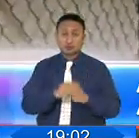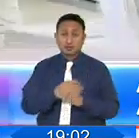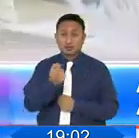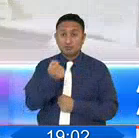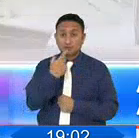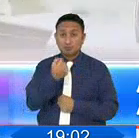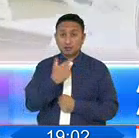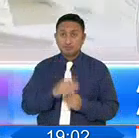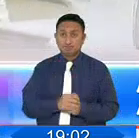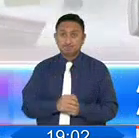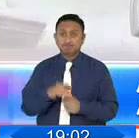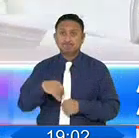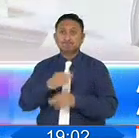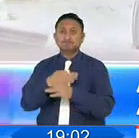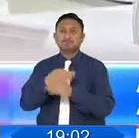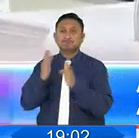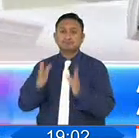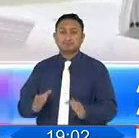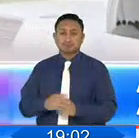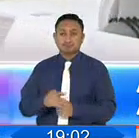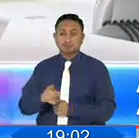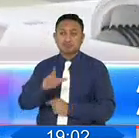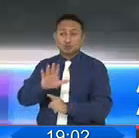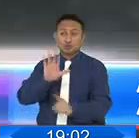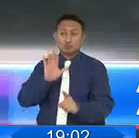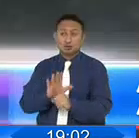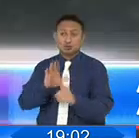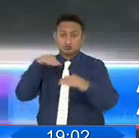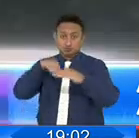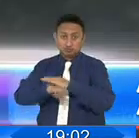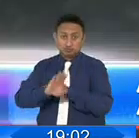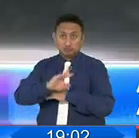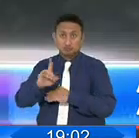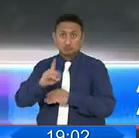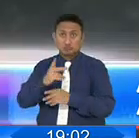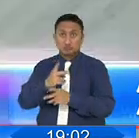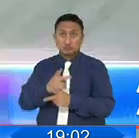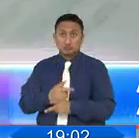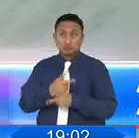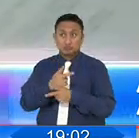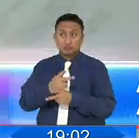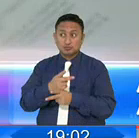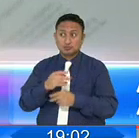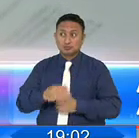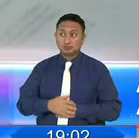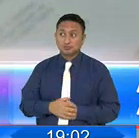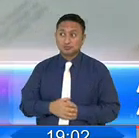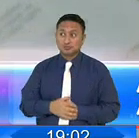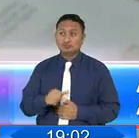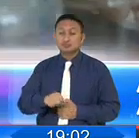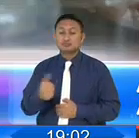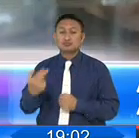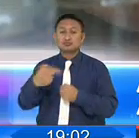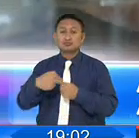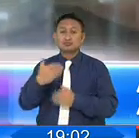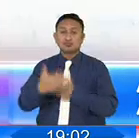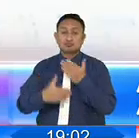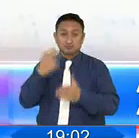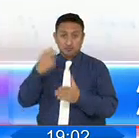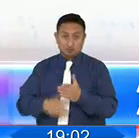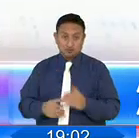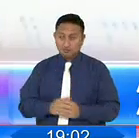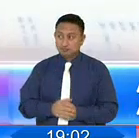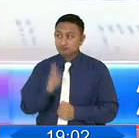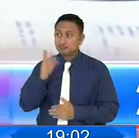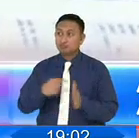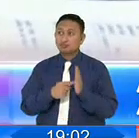médicos. Aquellos funcionarios que reciben amedrentamientos pueden ingresar al sistema de protección de víctimas, testigos y otros participantes en el proceso penal. Por